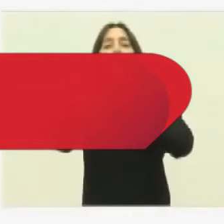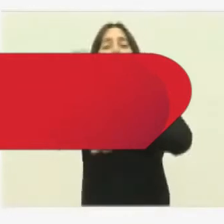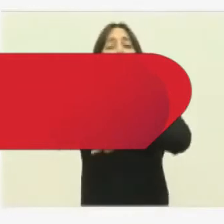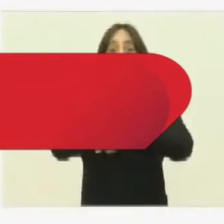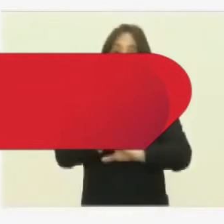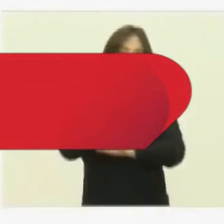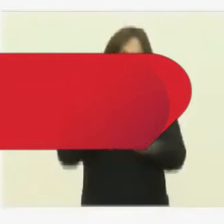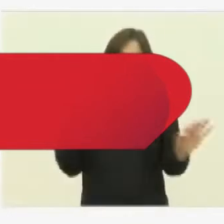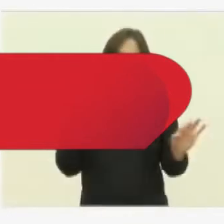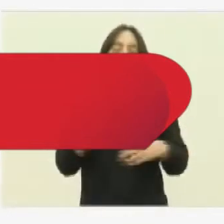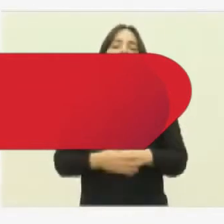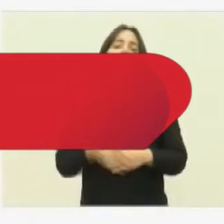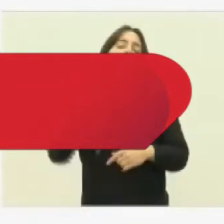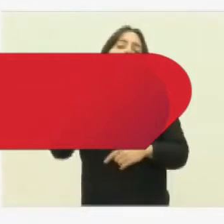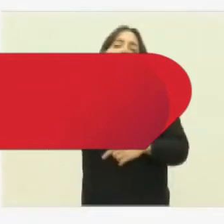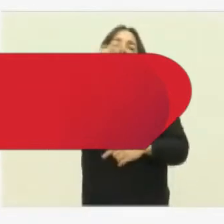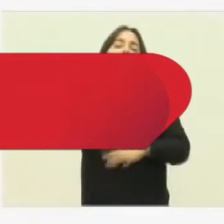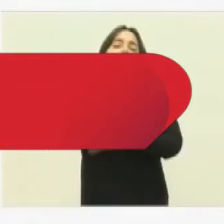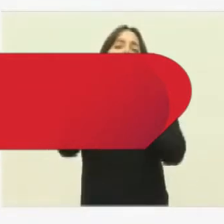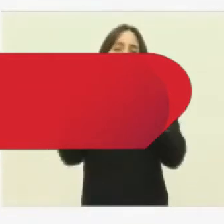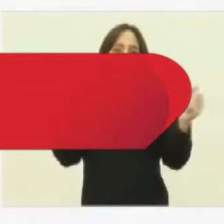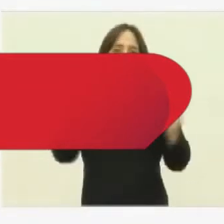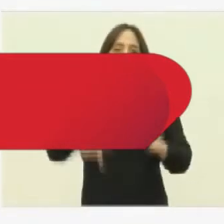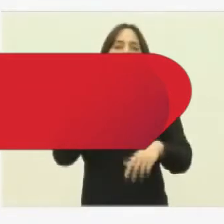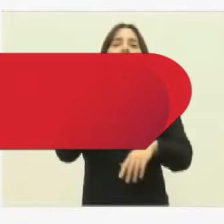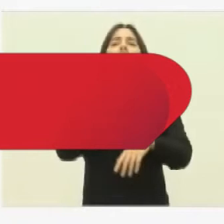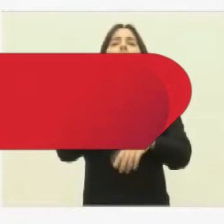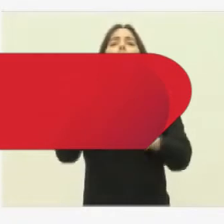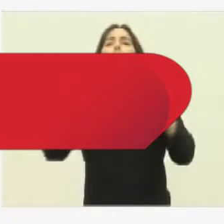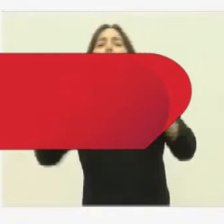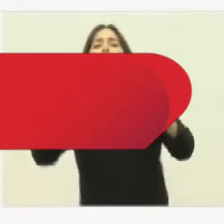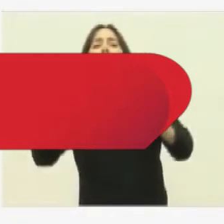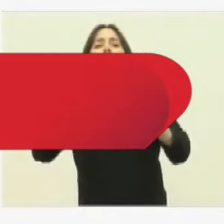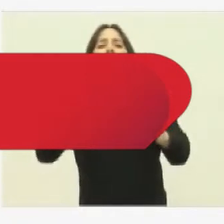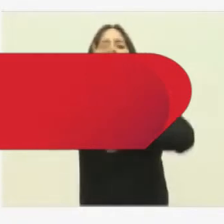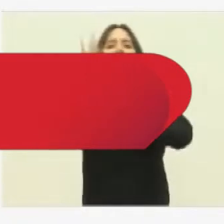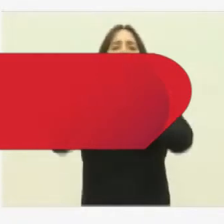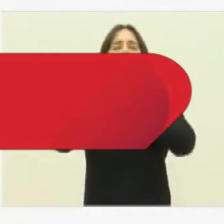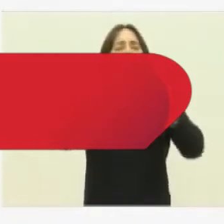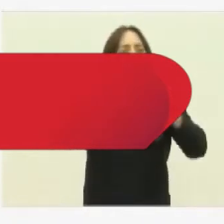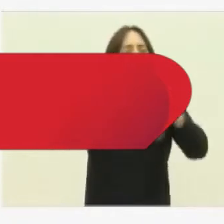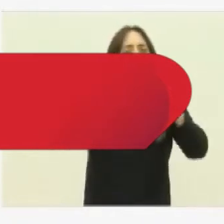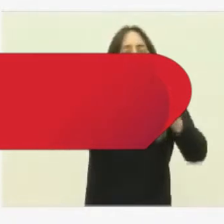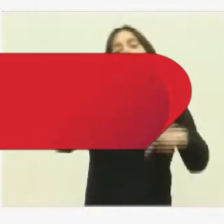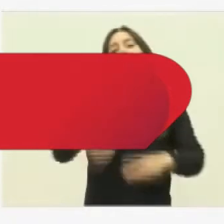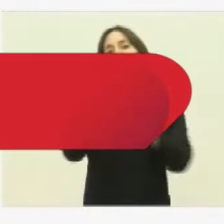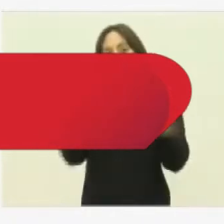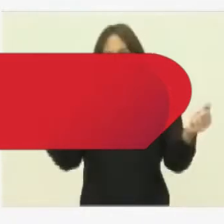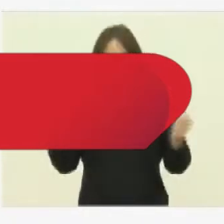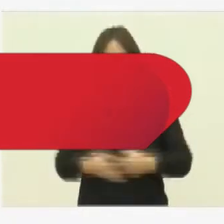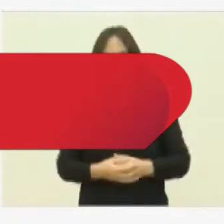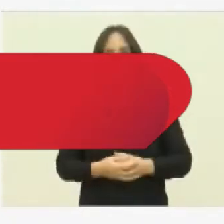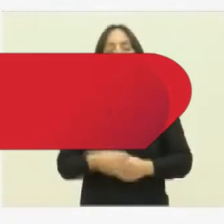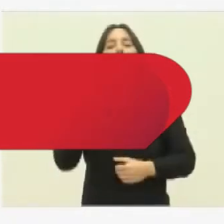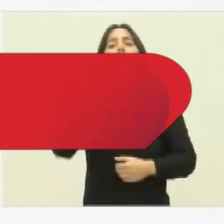cual damos por finalizada la temporada de dengue de la provincia de Santa Fe. Ustedes ven que